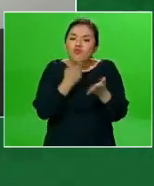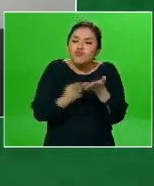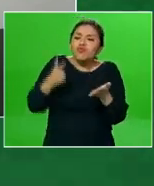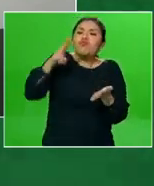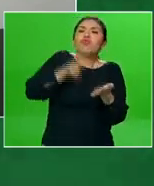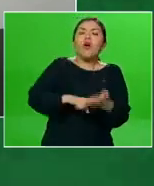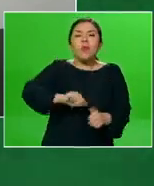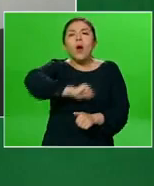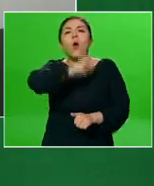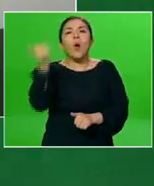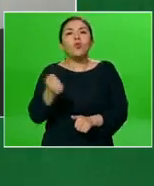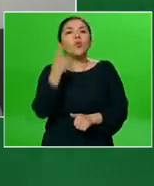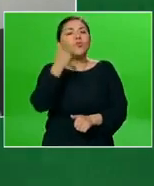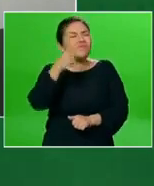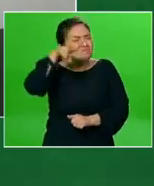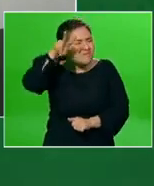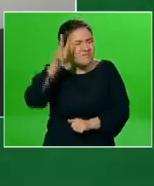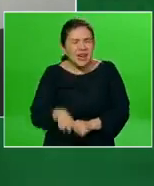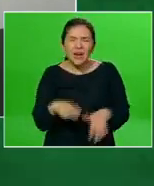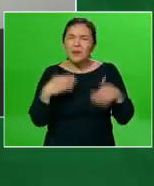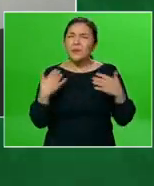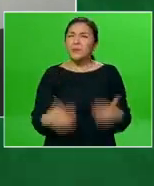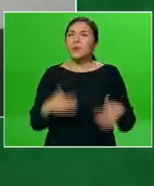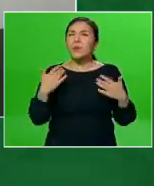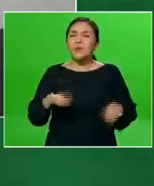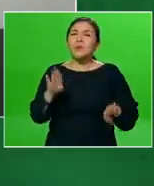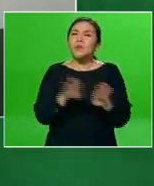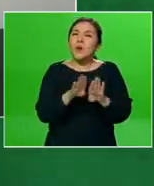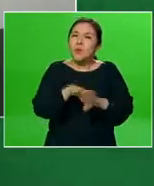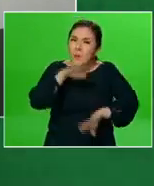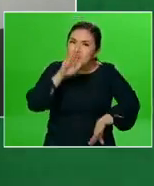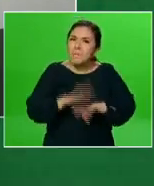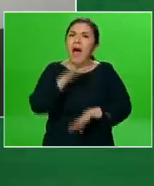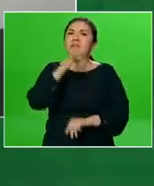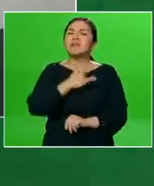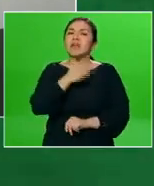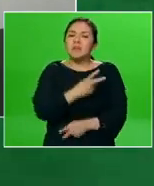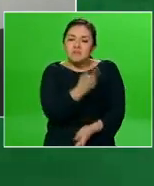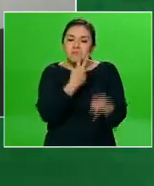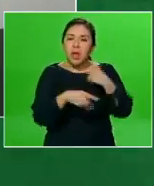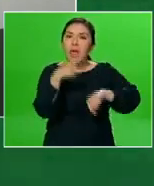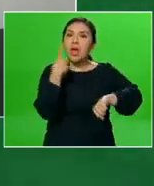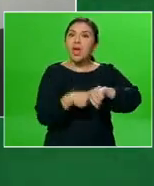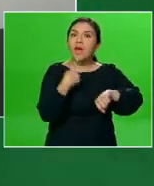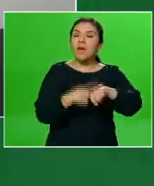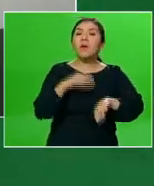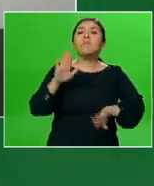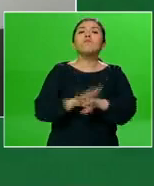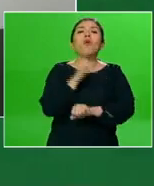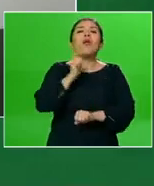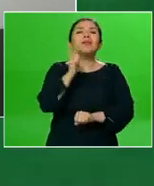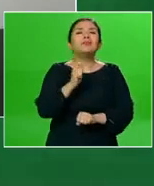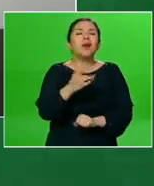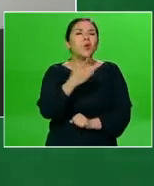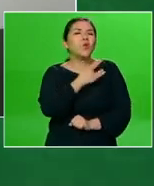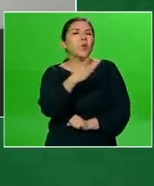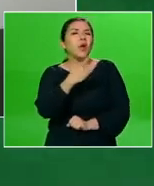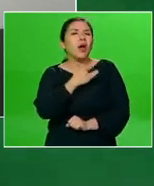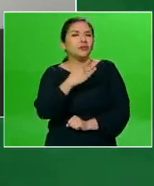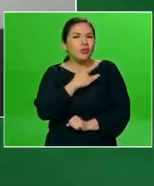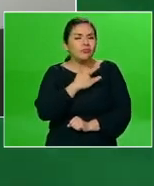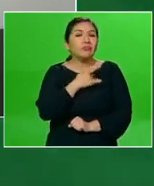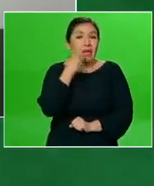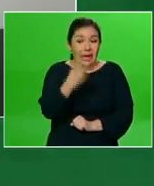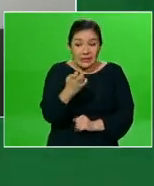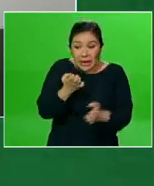un verdadero crecimiento de enfermedades cardiometabólicas en nuestro país y el ejercicio